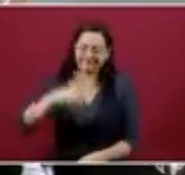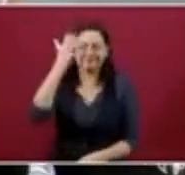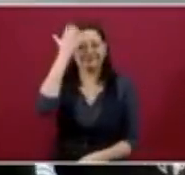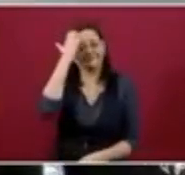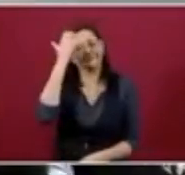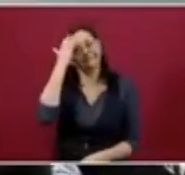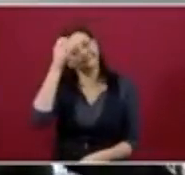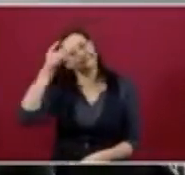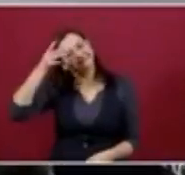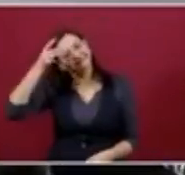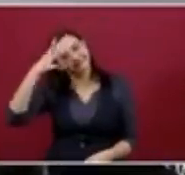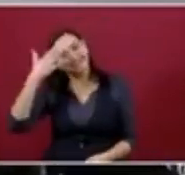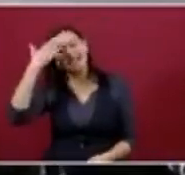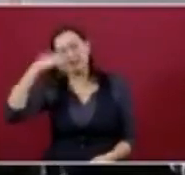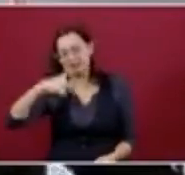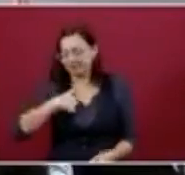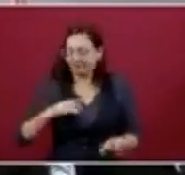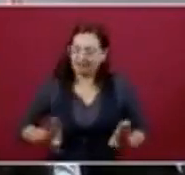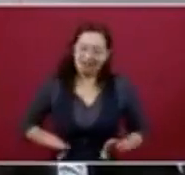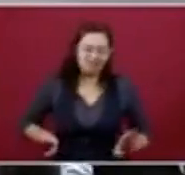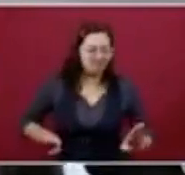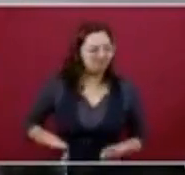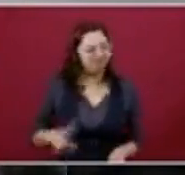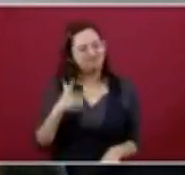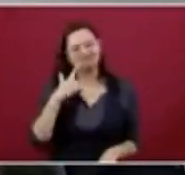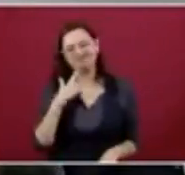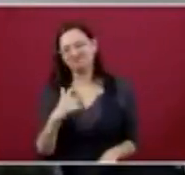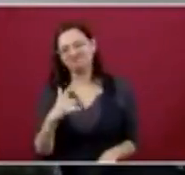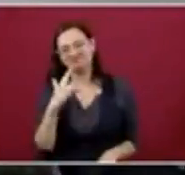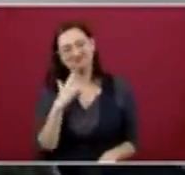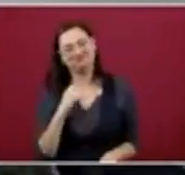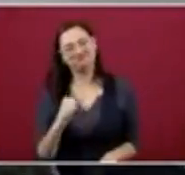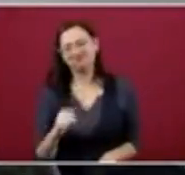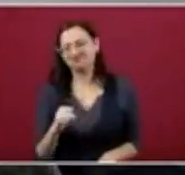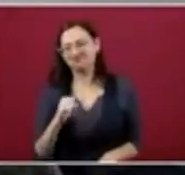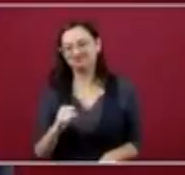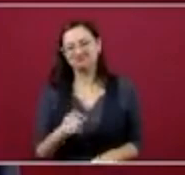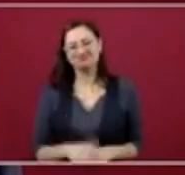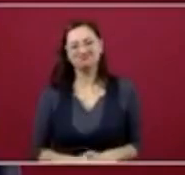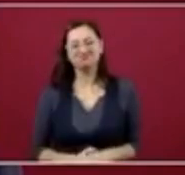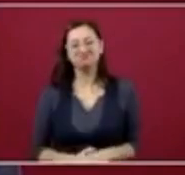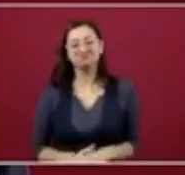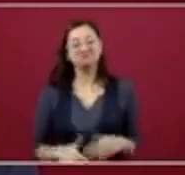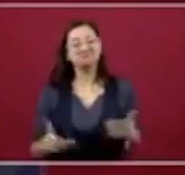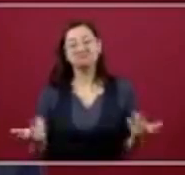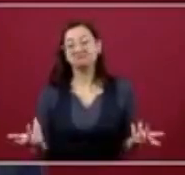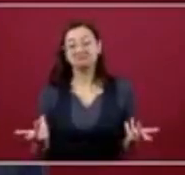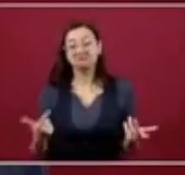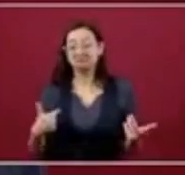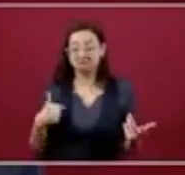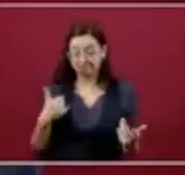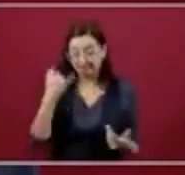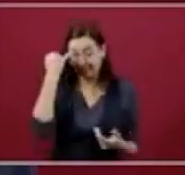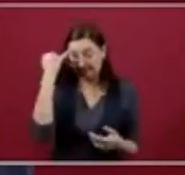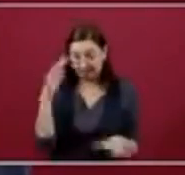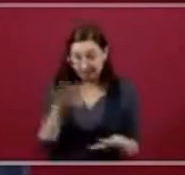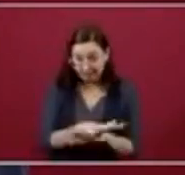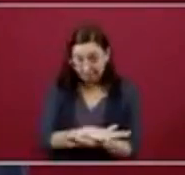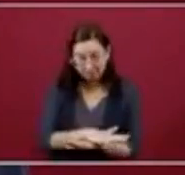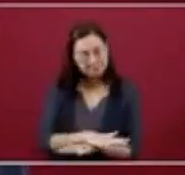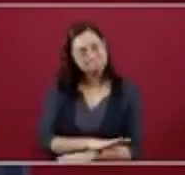soy un poco perseverante. O sea, en cosas de este tipo no voy a cambiar, o